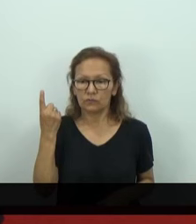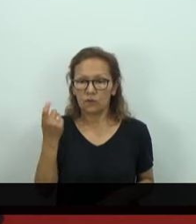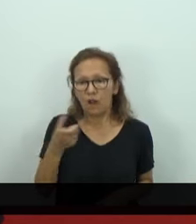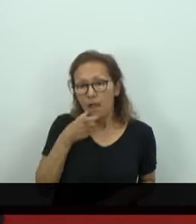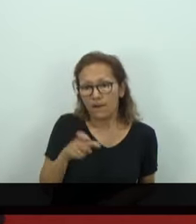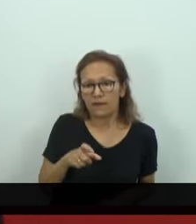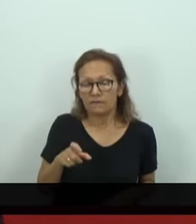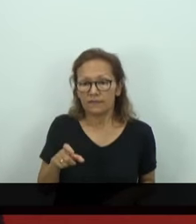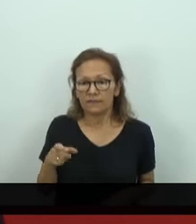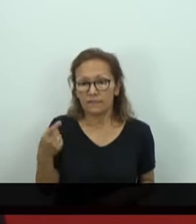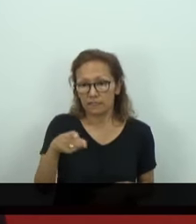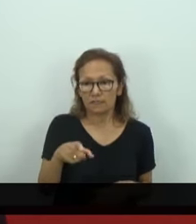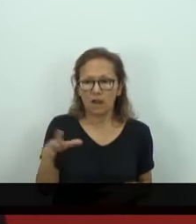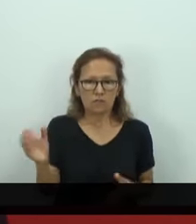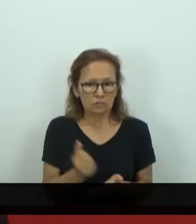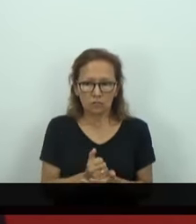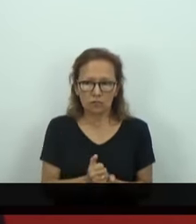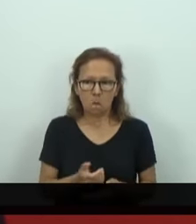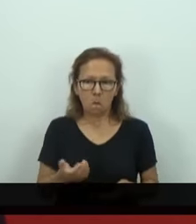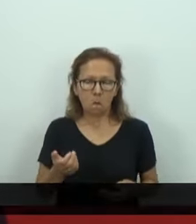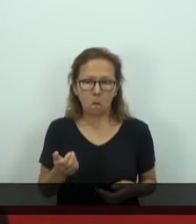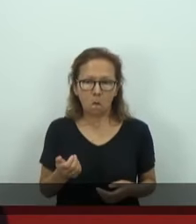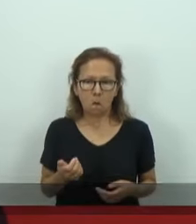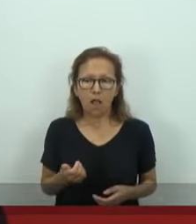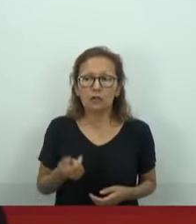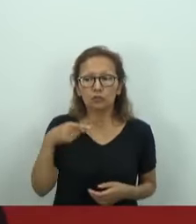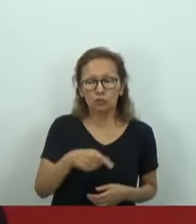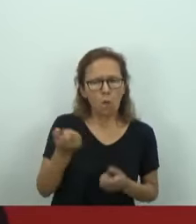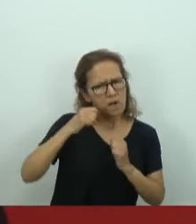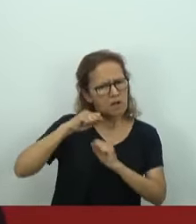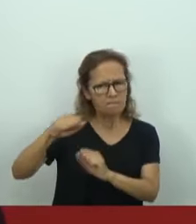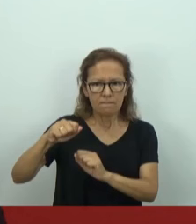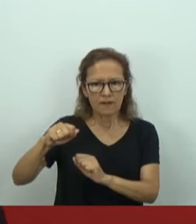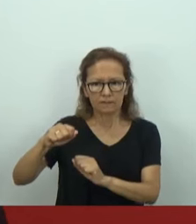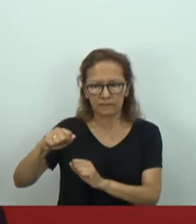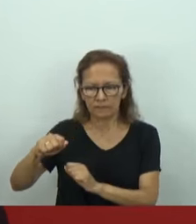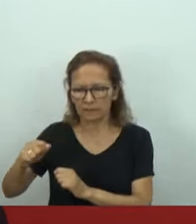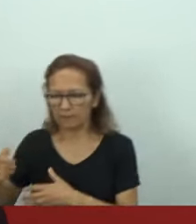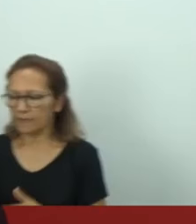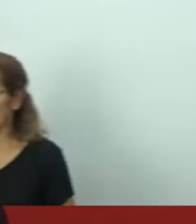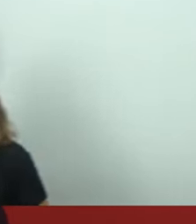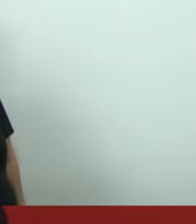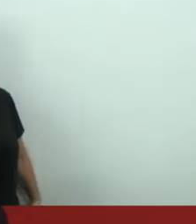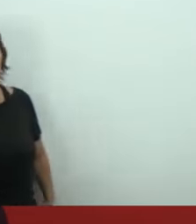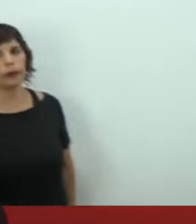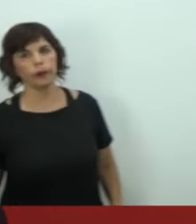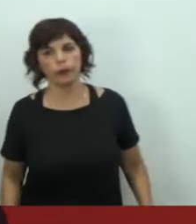¿Sabías que todo en la vida, lo que menosprecias, antes o después lo pierdes?